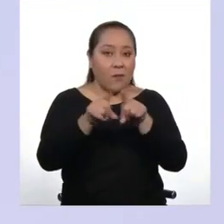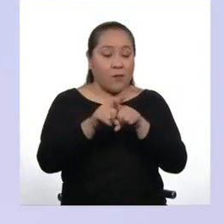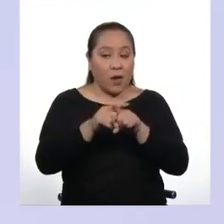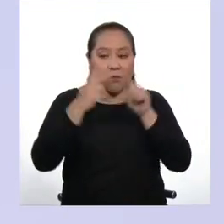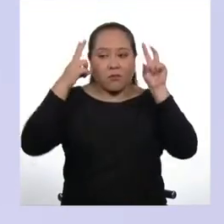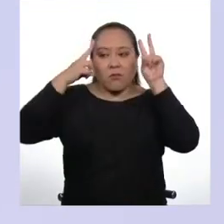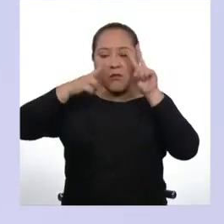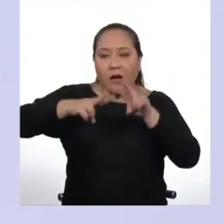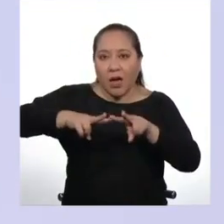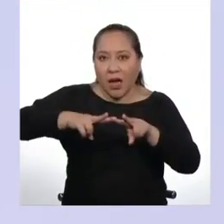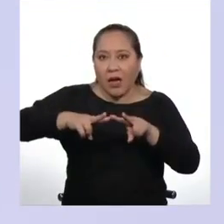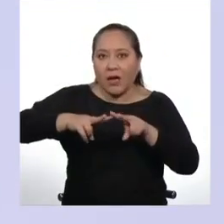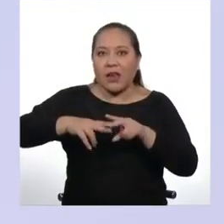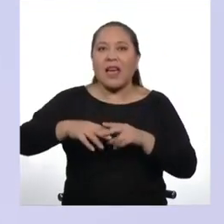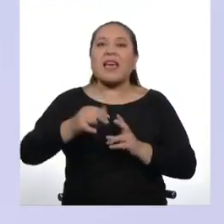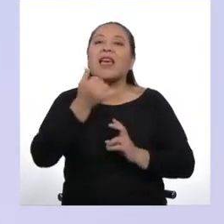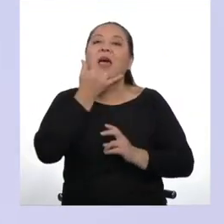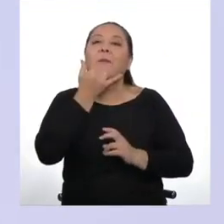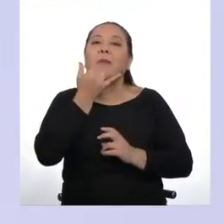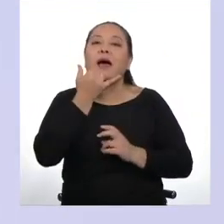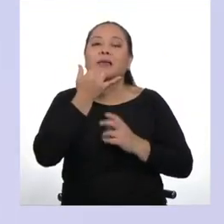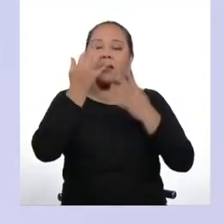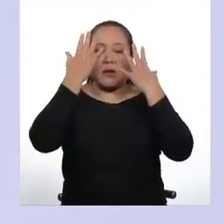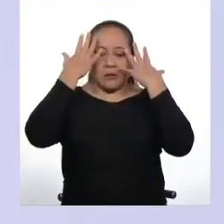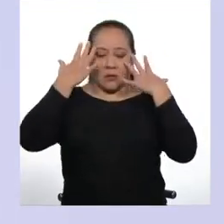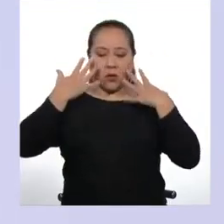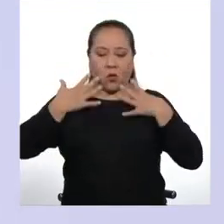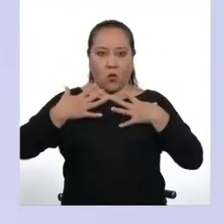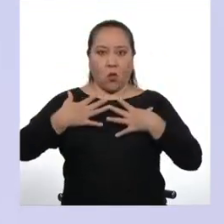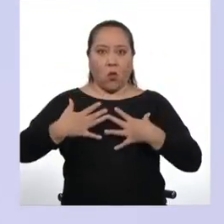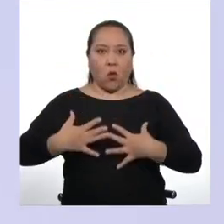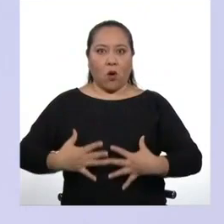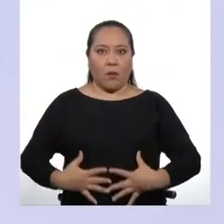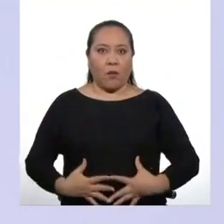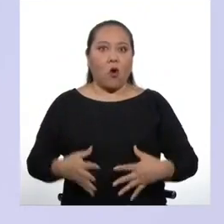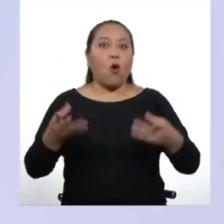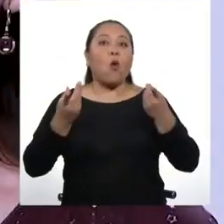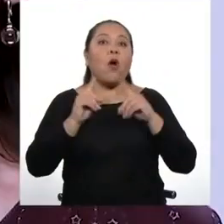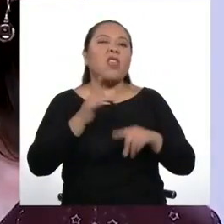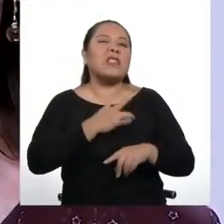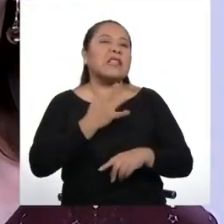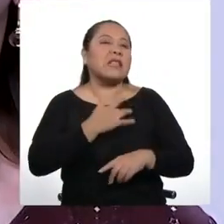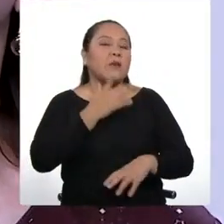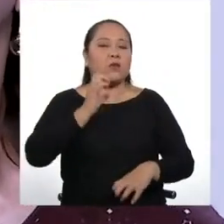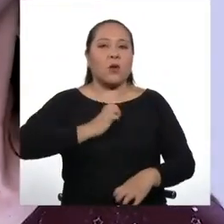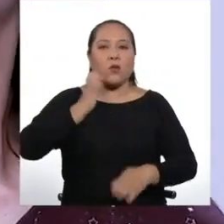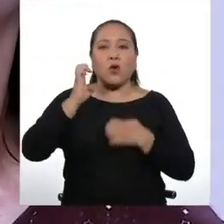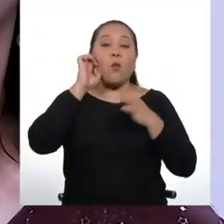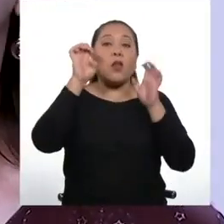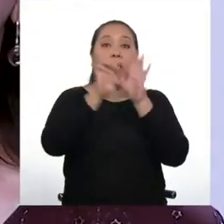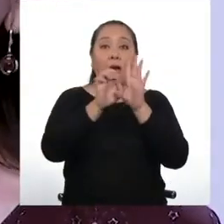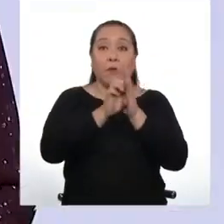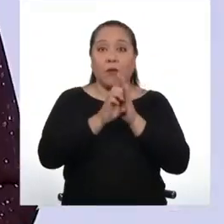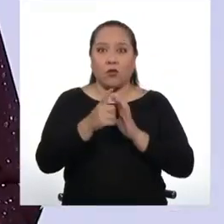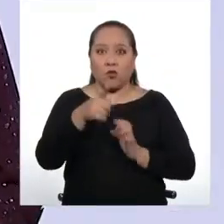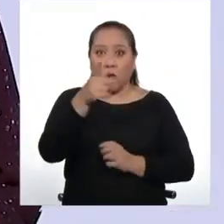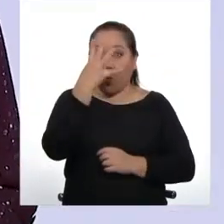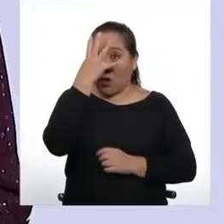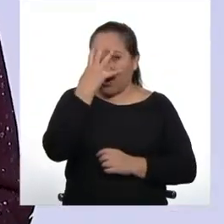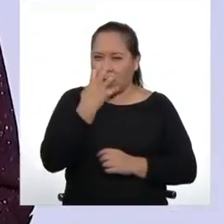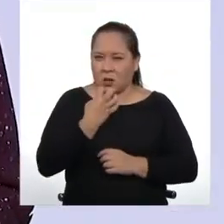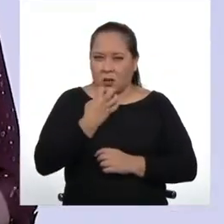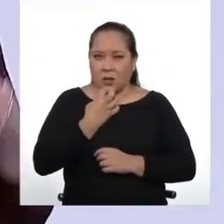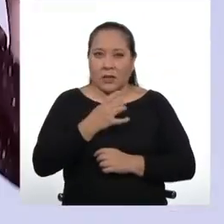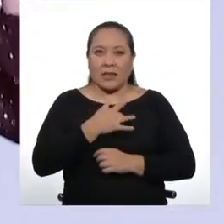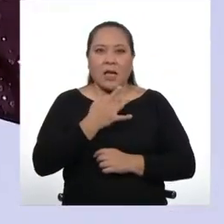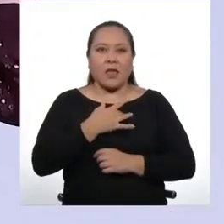poner atención a lo que sucede físicamente cuando tenemos una emoción. Por ejemplo, cuando nos molestamos